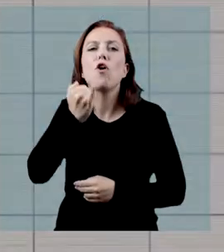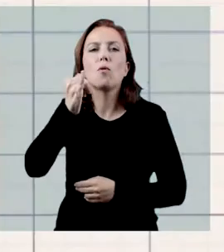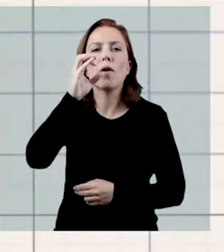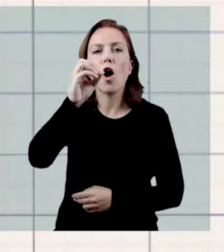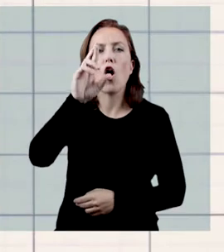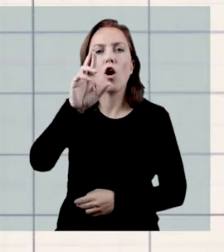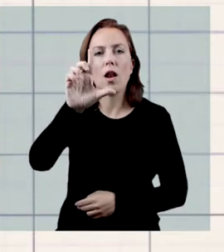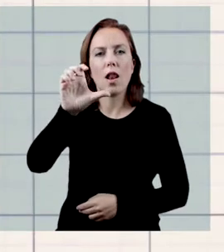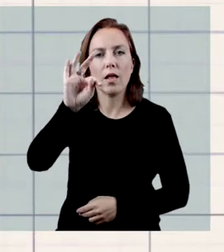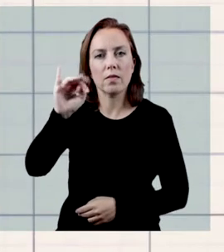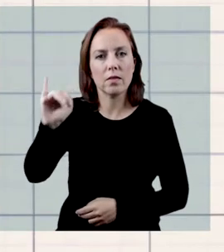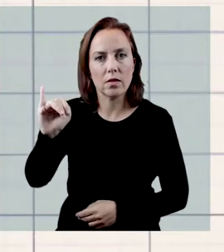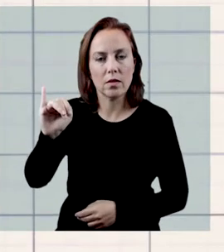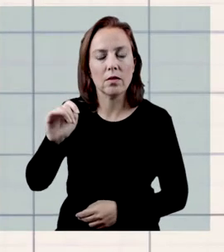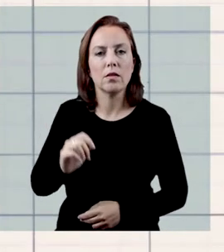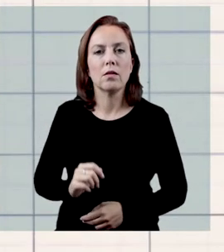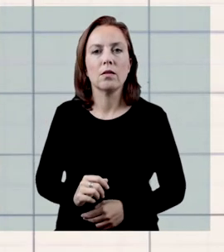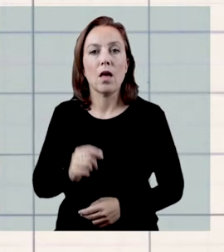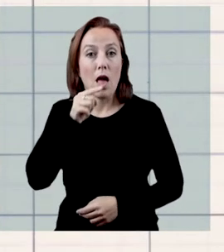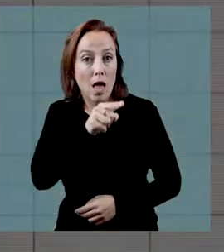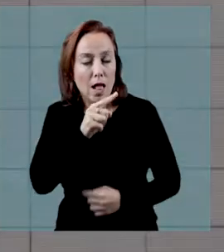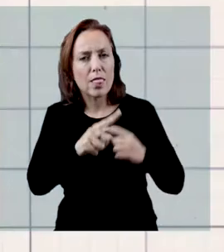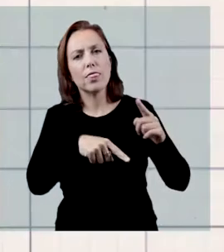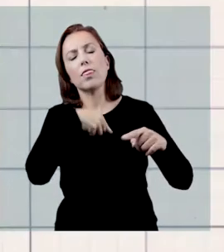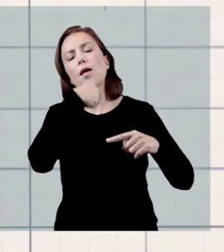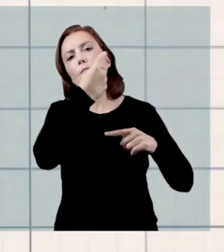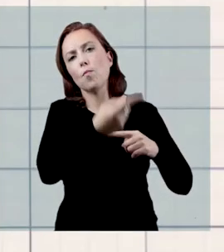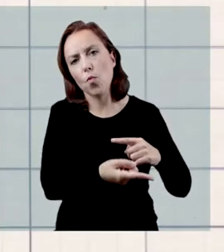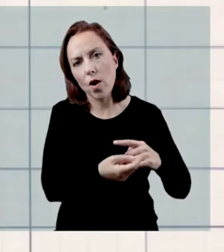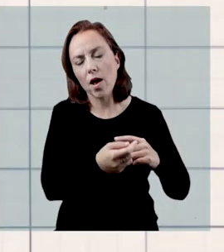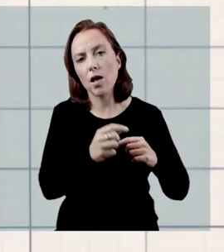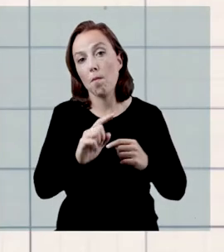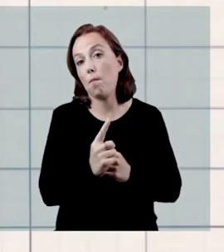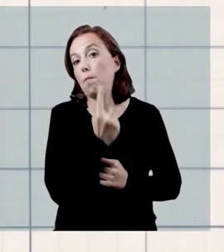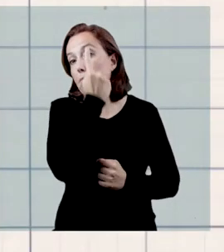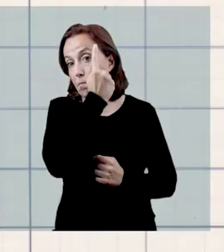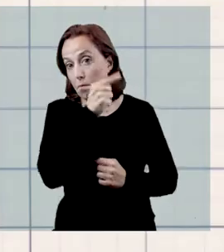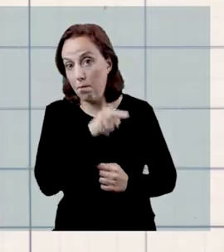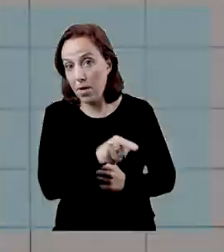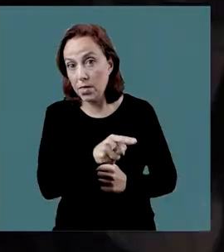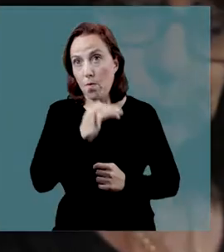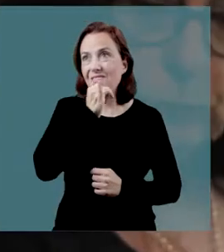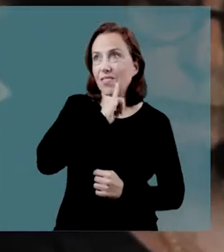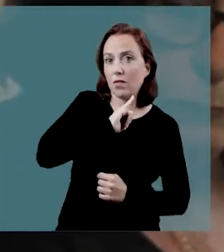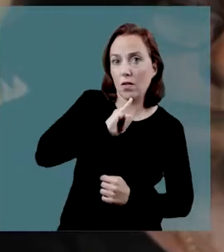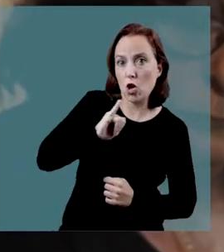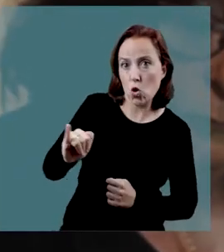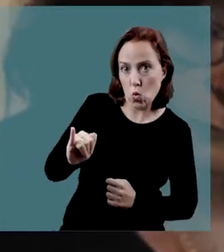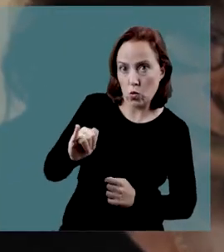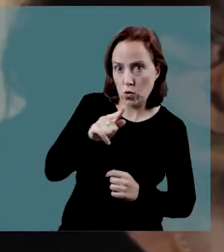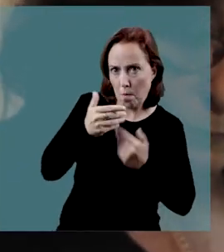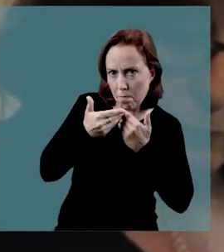Que él fue, digamos... Después fue uno de los principales denunciantes, disparadores